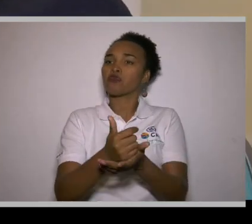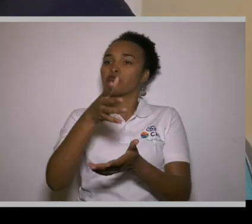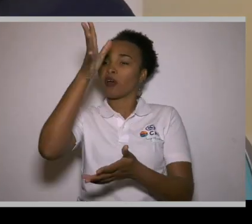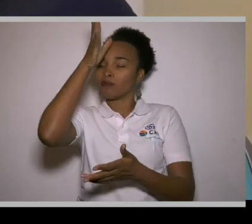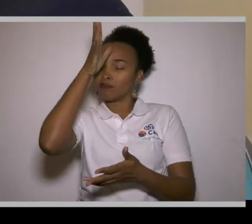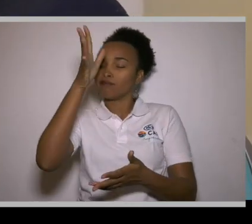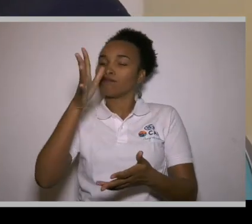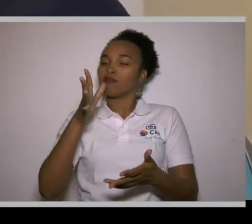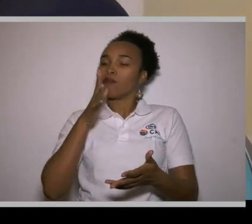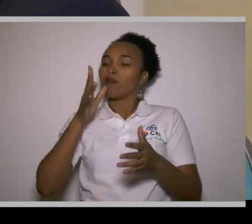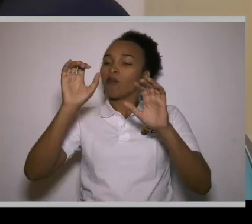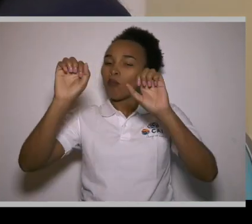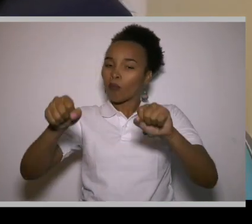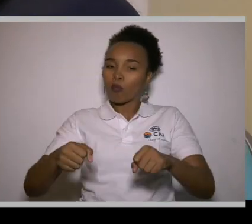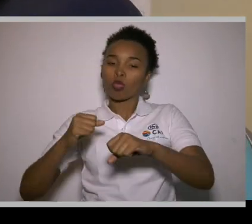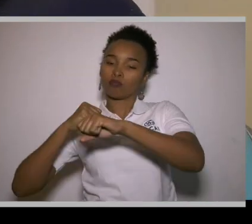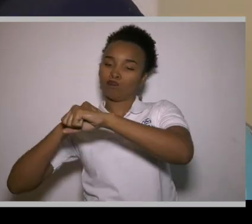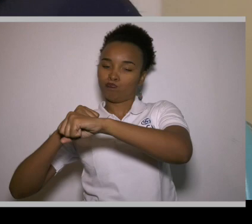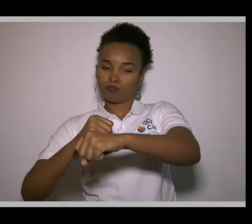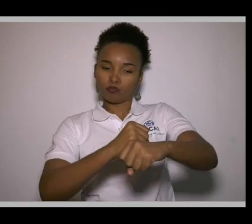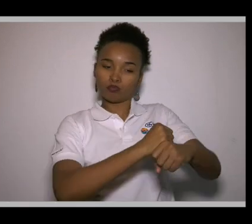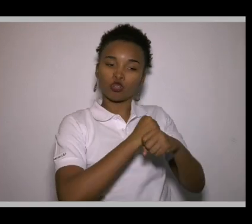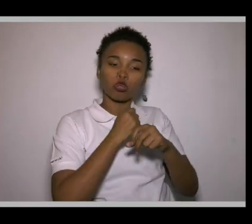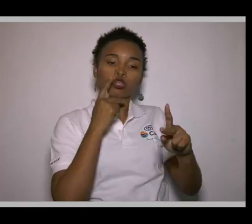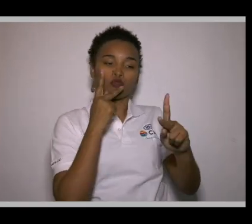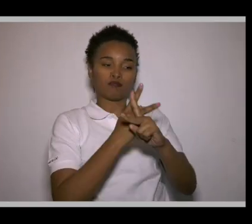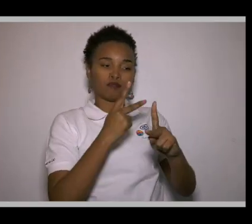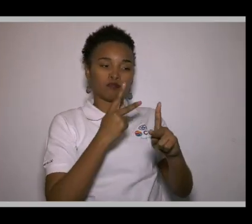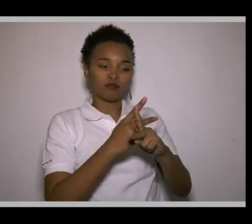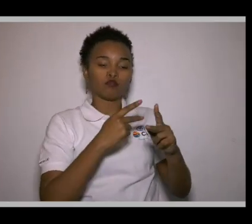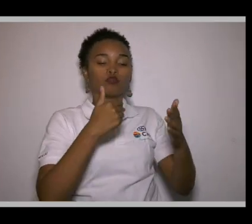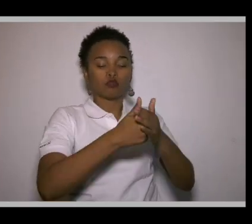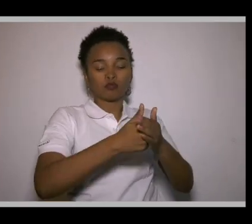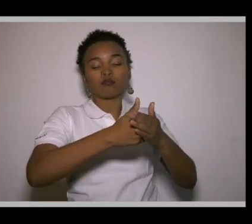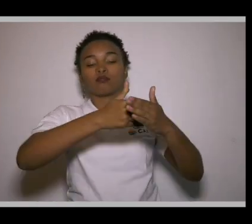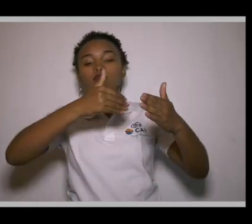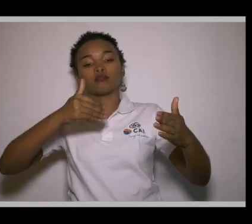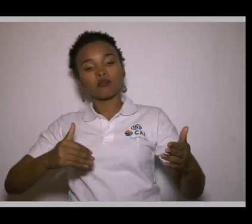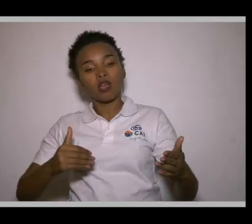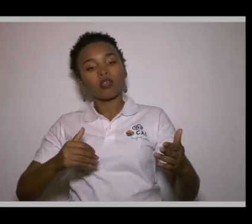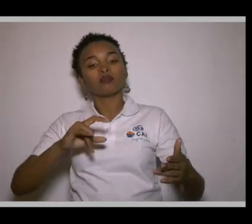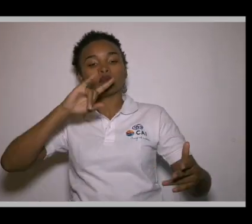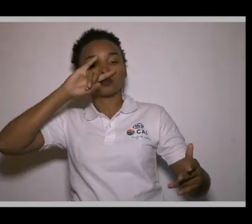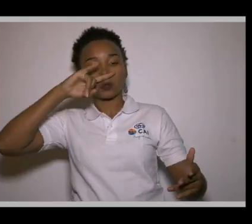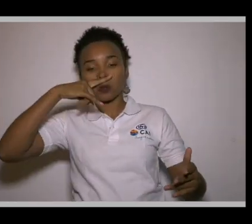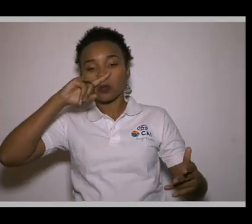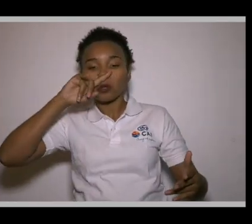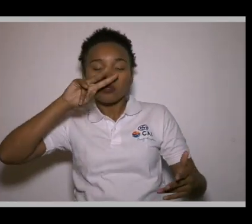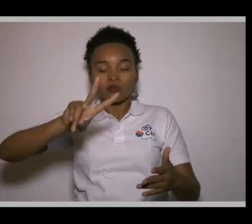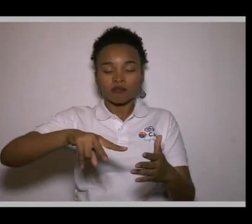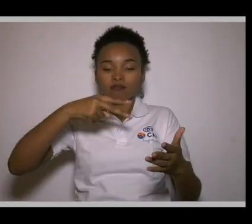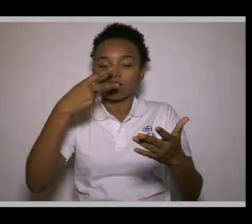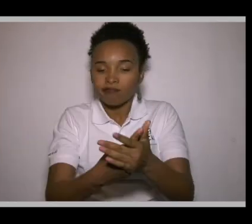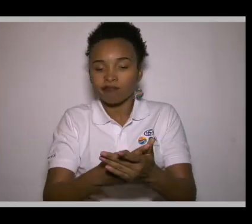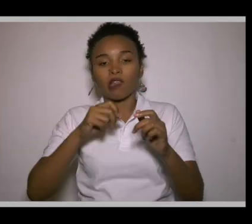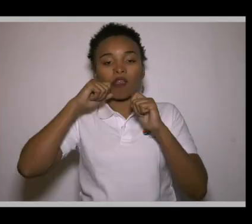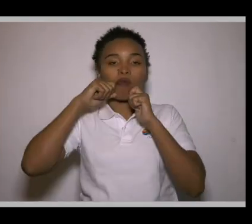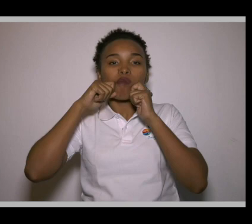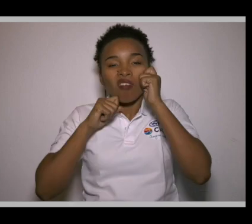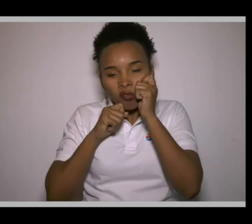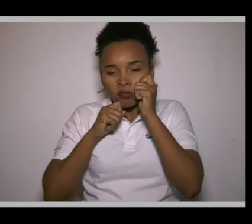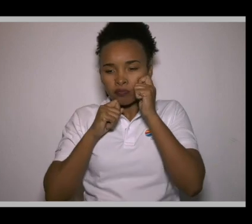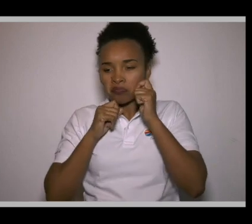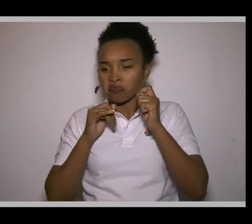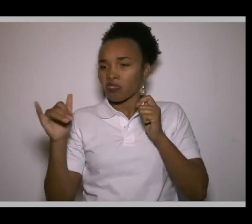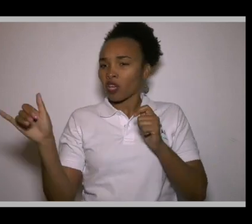poco crea mucha ansiedad y ay, ¿cuándo ya Sí, si no, va a quedar con como- una secuela, si eso deja alguna lesión permanente?